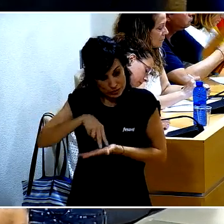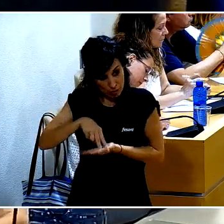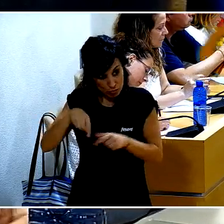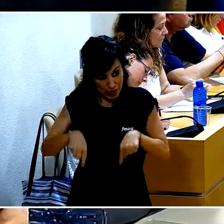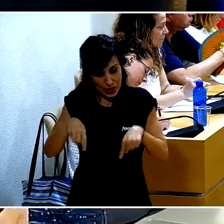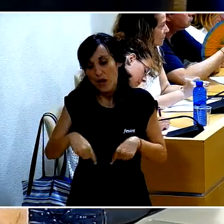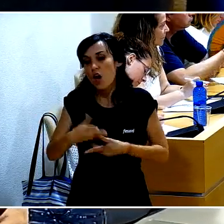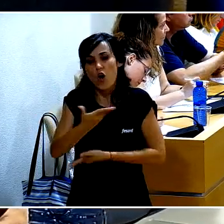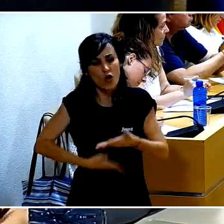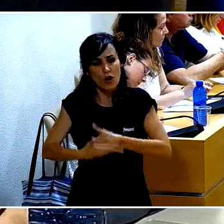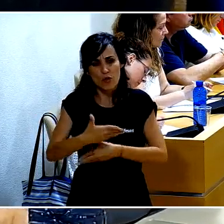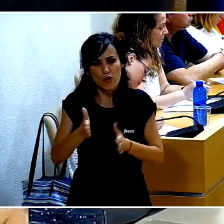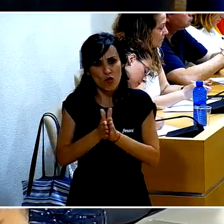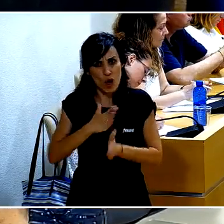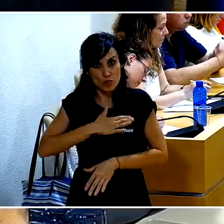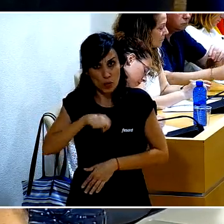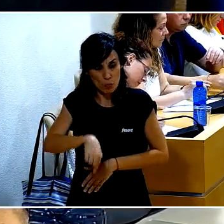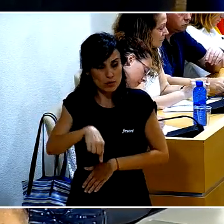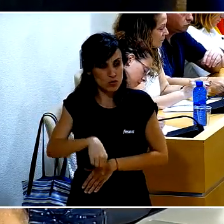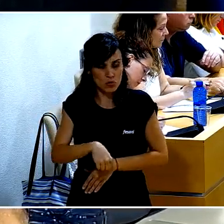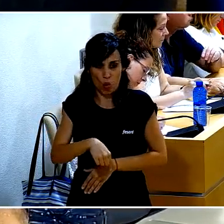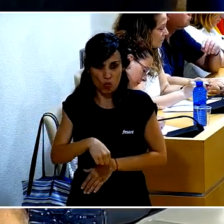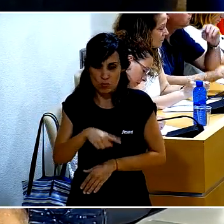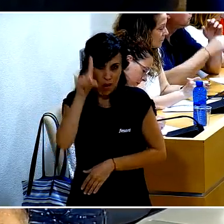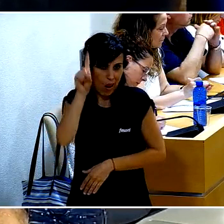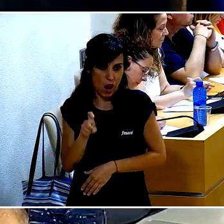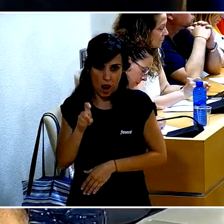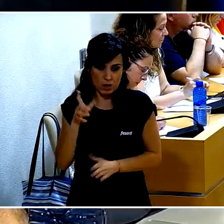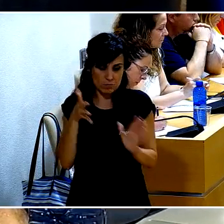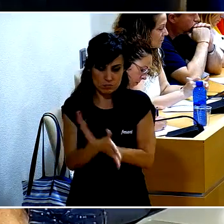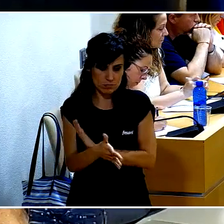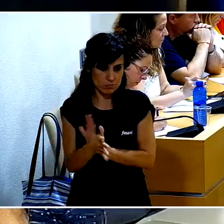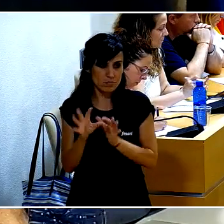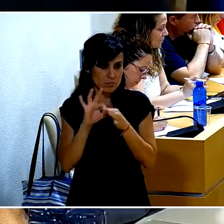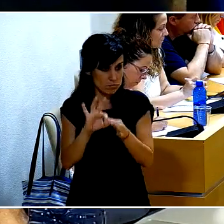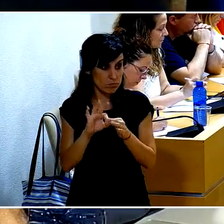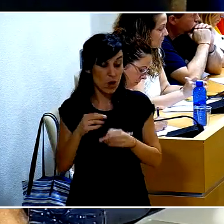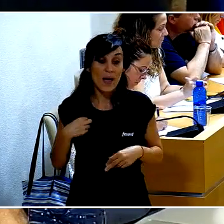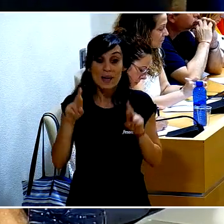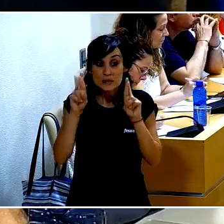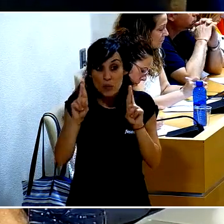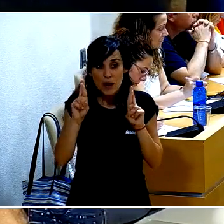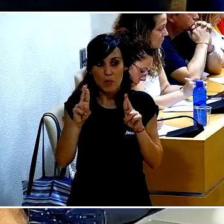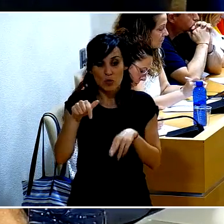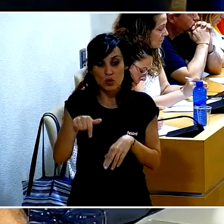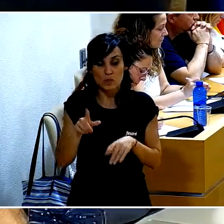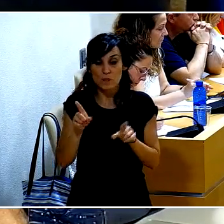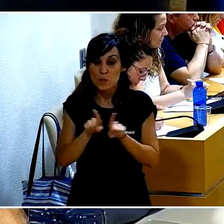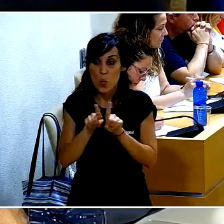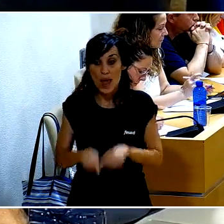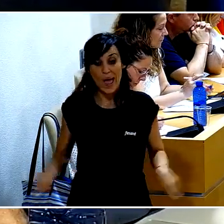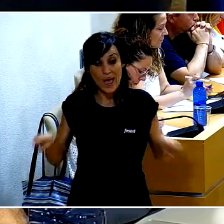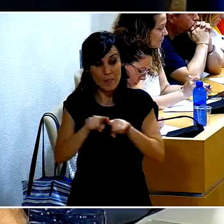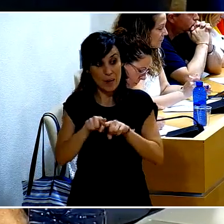la colaboración con este ayuntamiento está garantizada de por vida. Así que esperemos que este hermanamiento que